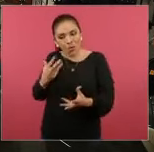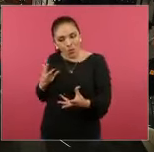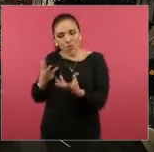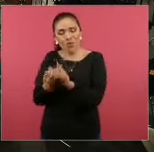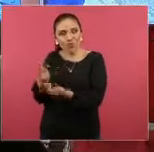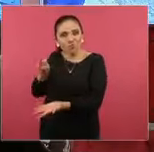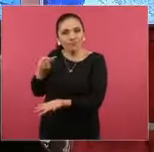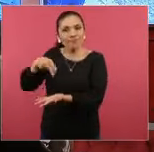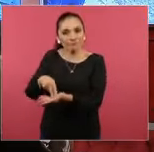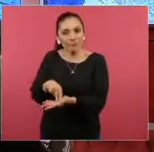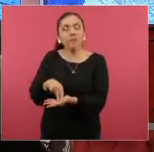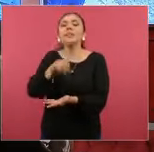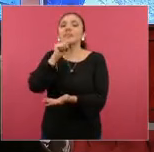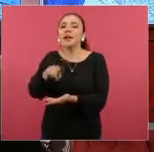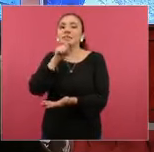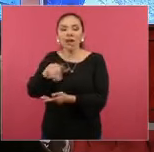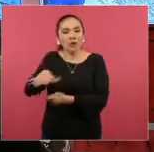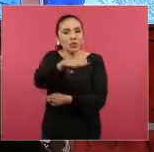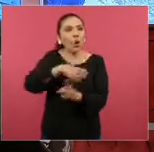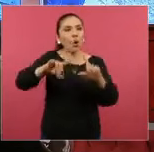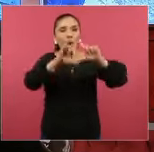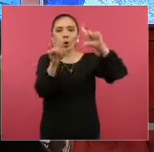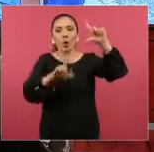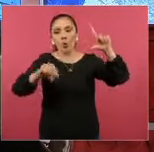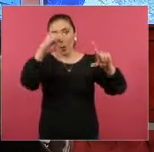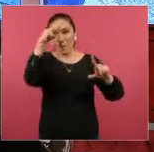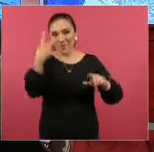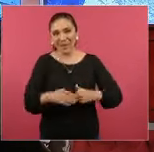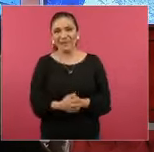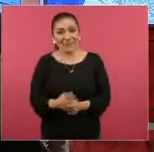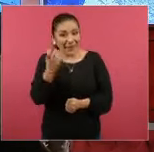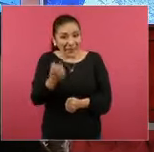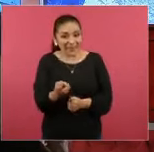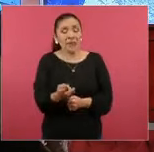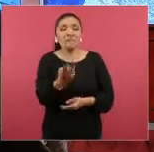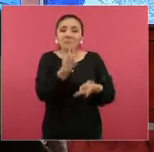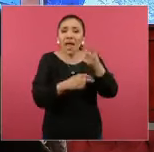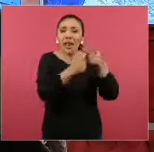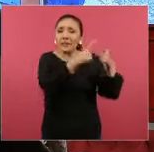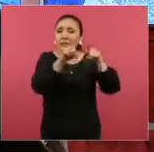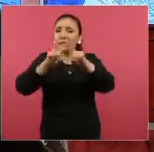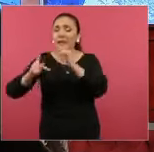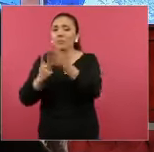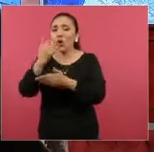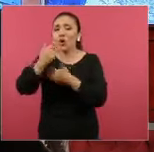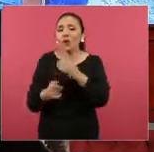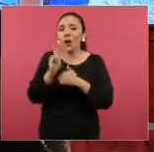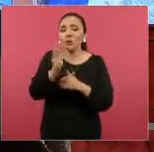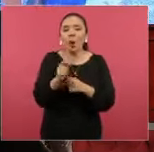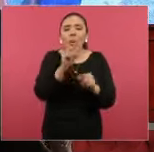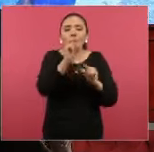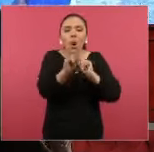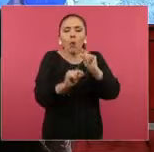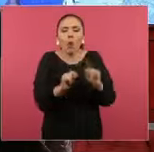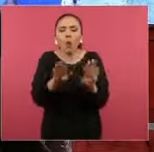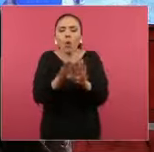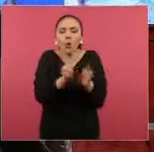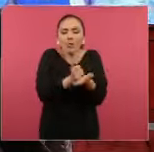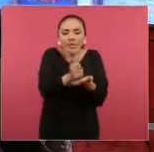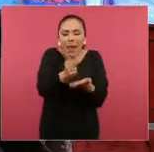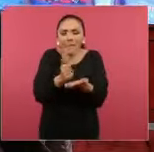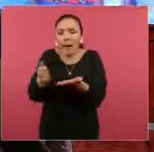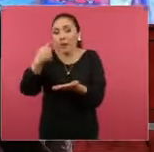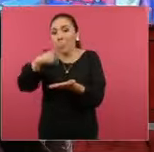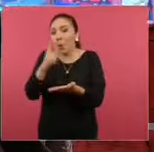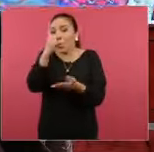de ella y del resto de México. Y de ahí se fueron gestando todos estos proyectos que se van separando, pero de uno articulador,